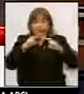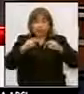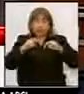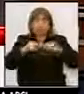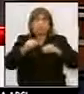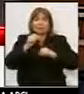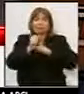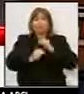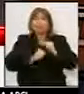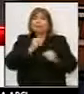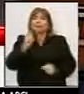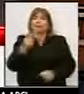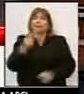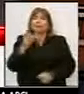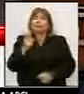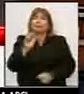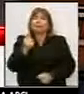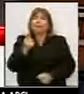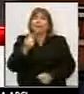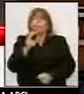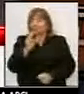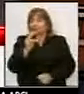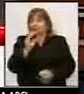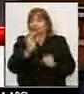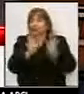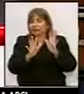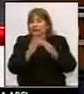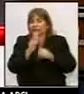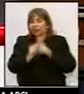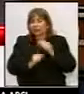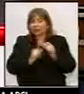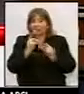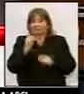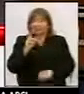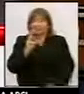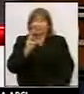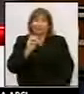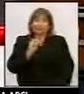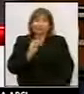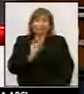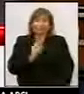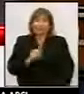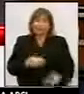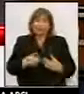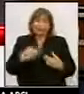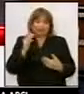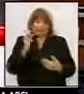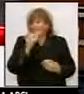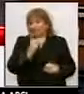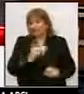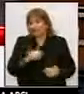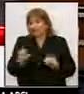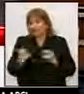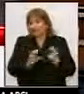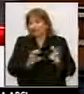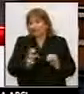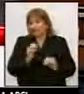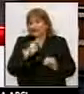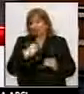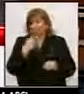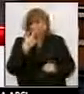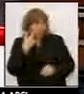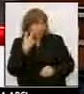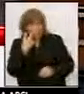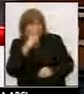año 2007 hasta el 2017. 10 años en 120 días, la verdad es que parecería ser, y como conozco